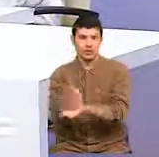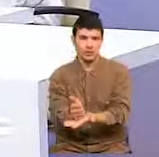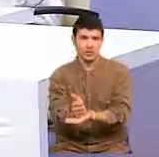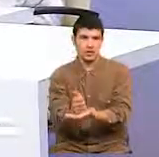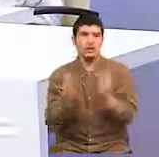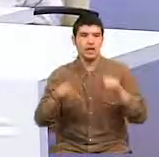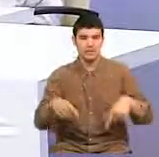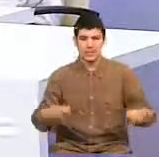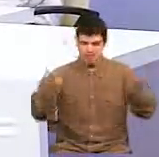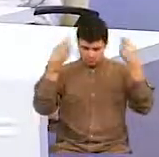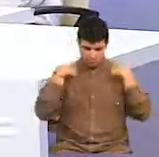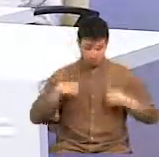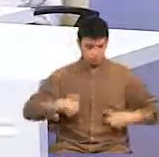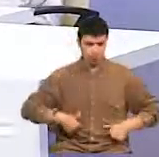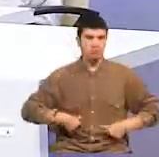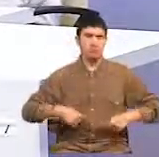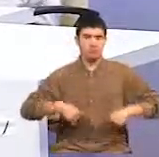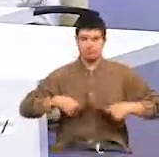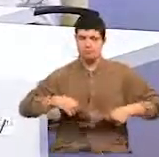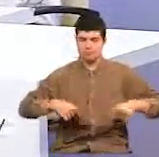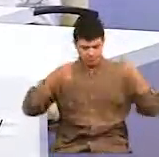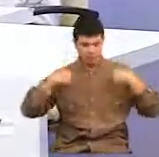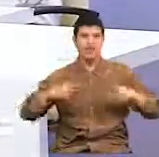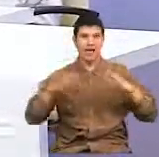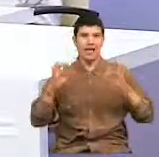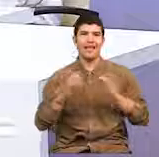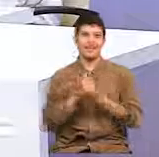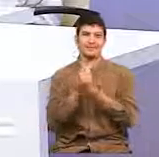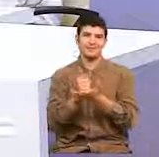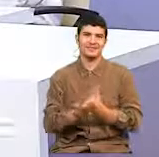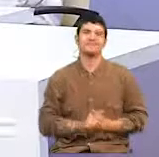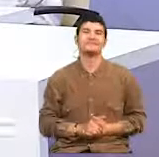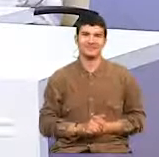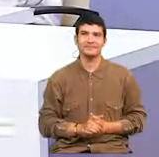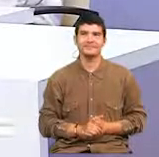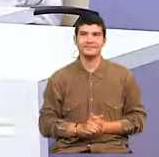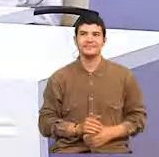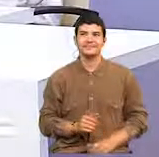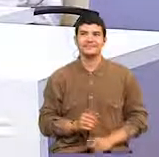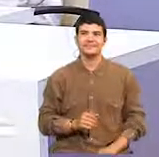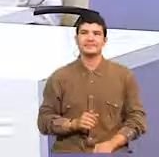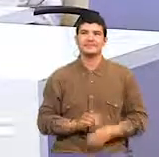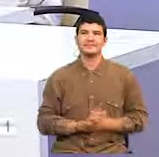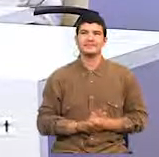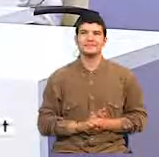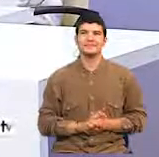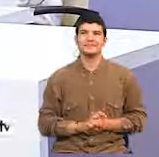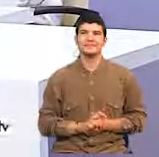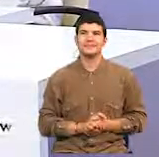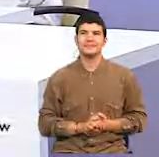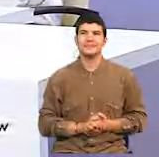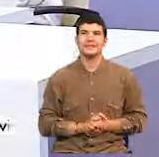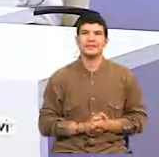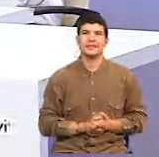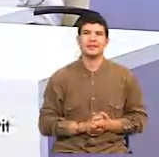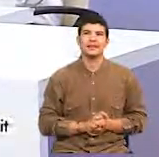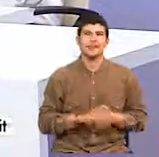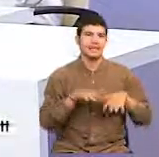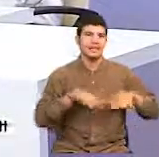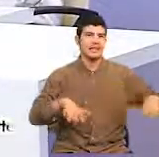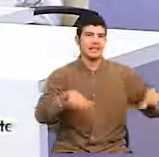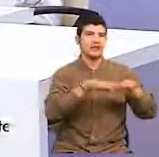la camiseta 100%. De ese territorio que le corresponde a la segunda división del ejército,